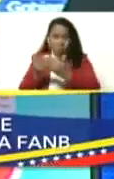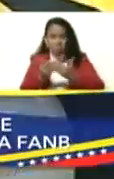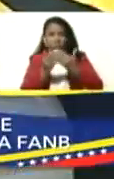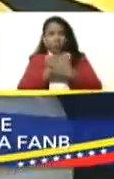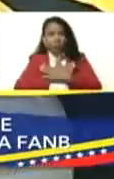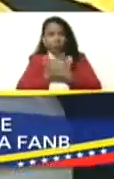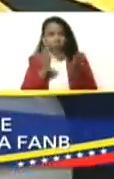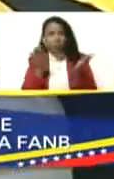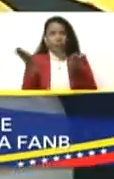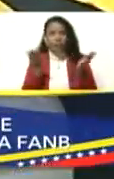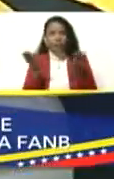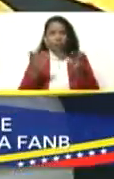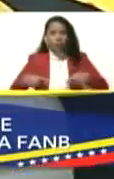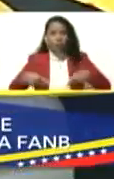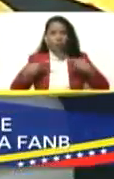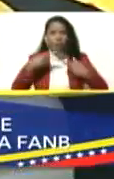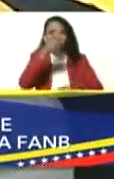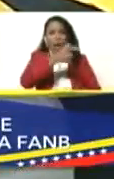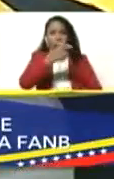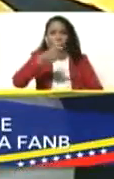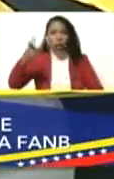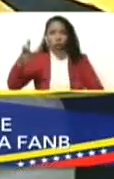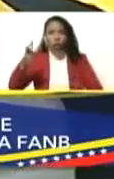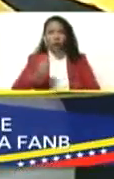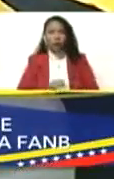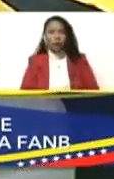servicio de la vida de la gente,